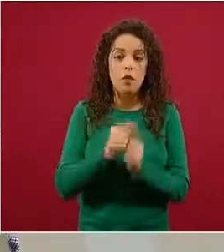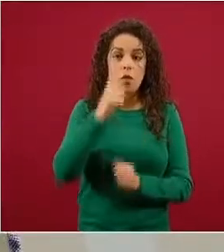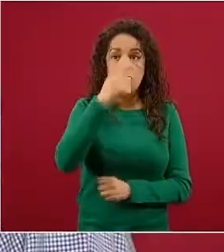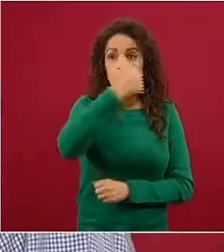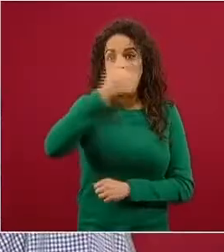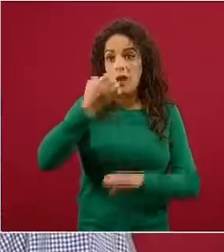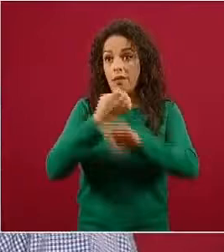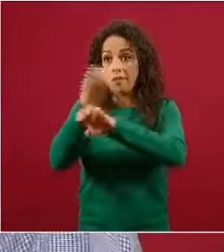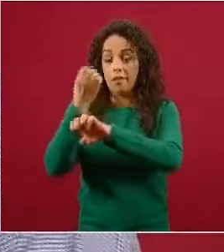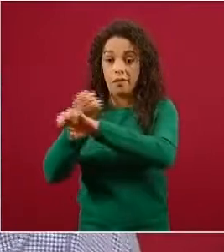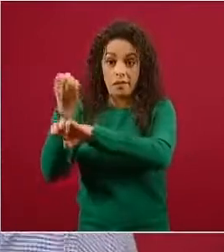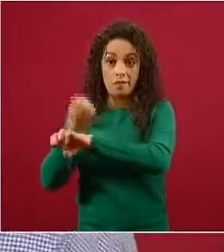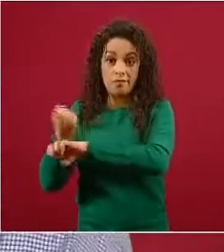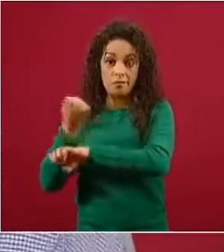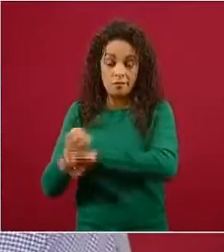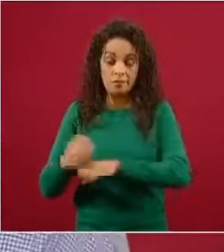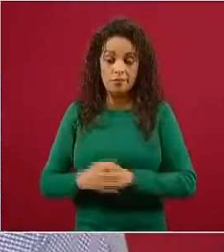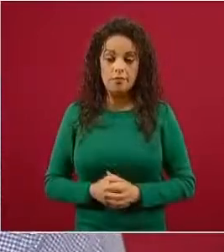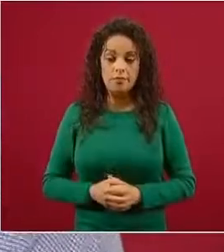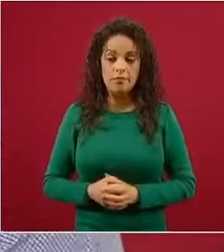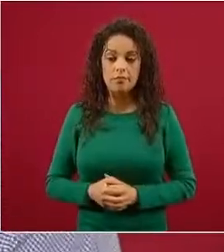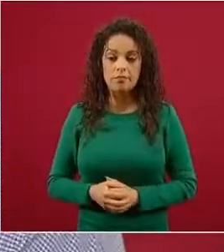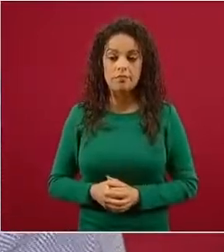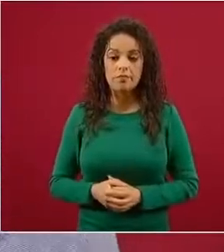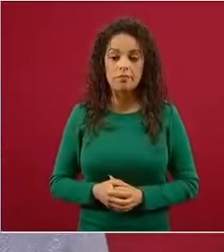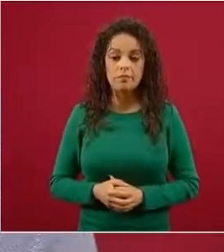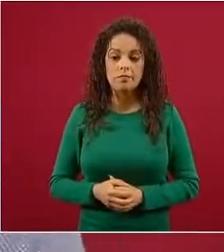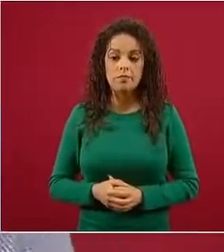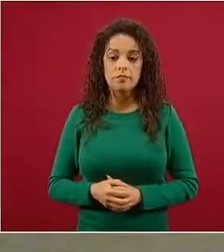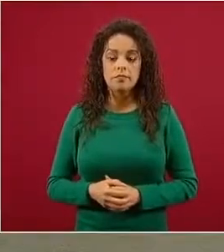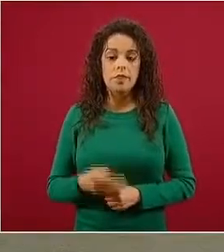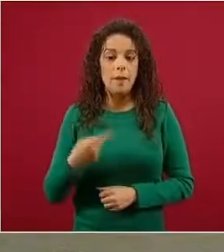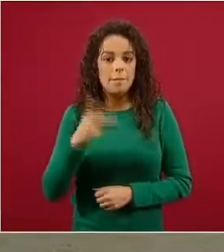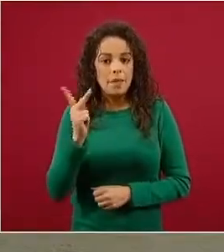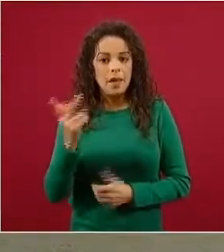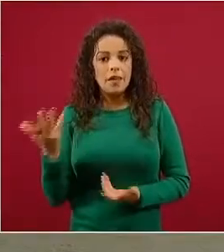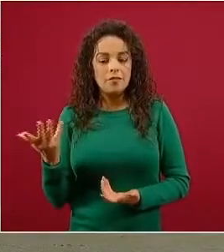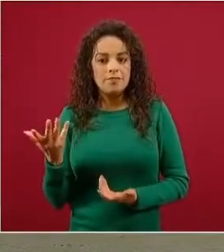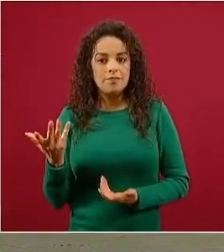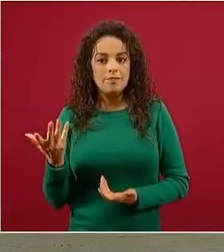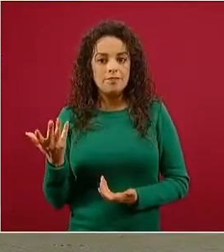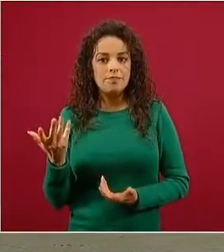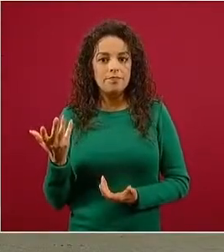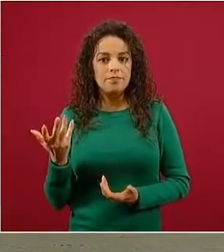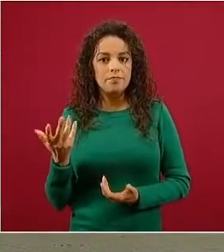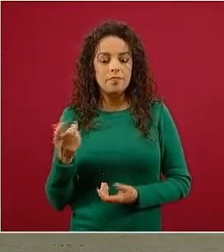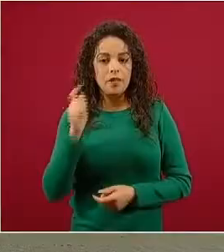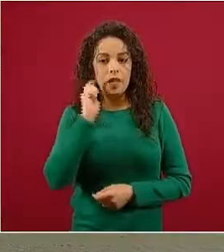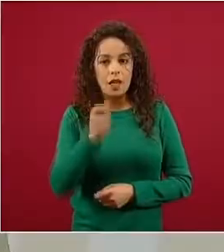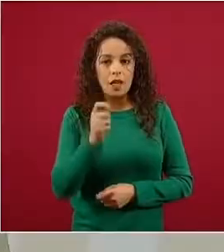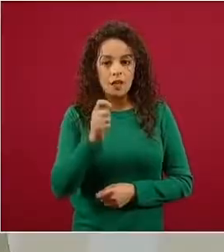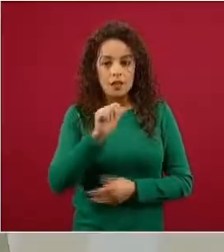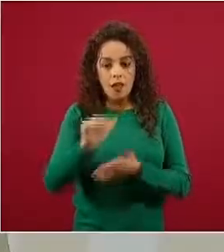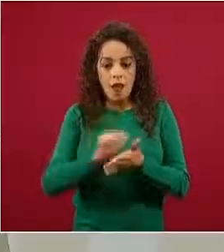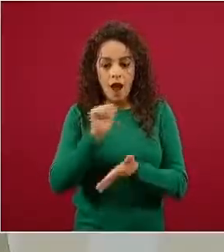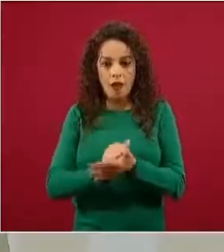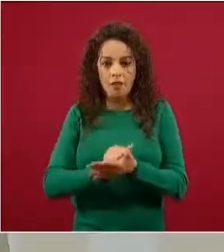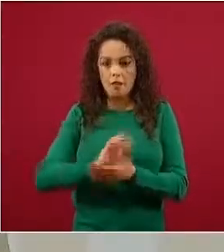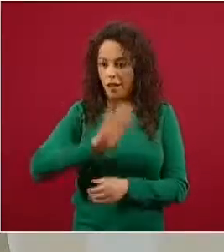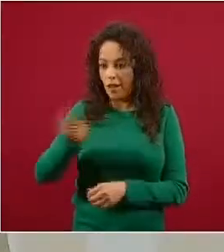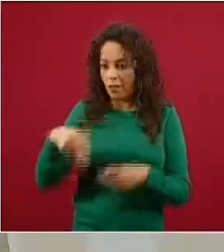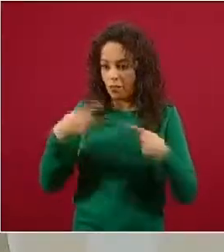supongo que se van a confirmar el resto de los que también sean por COVID y de los que sean por otras causas en un futuro cercano, como cuándo podría ser